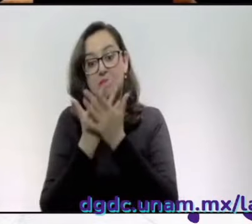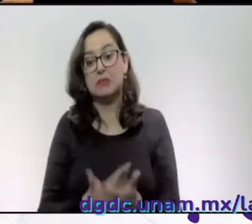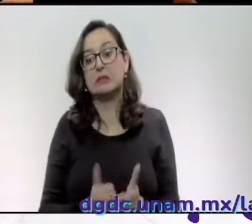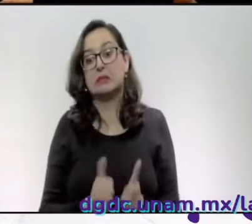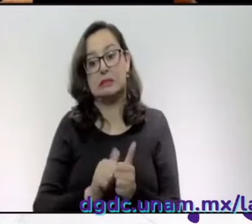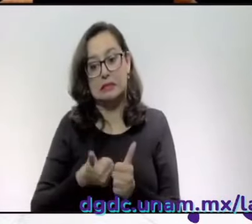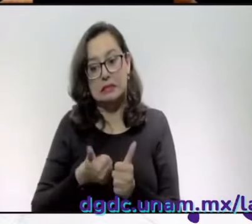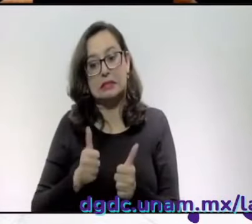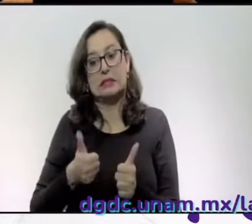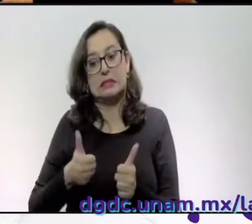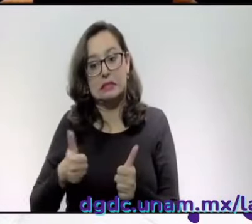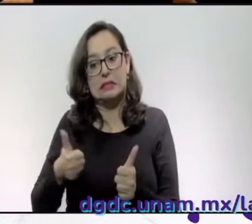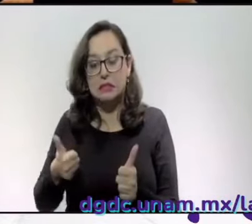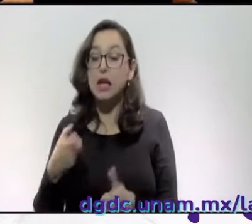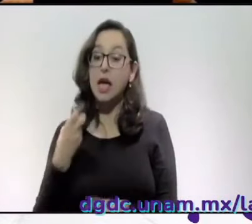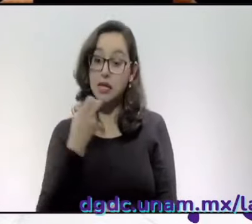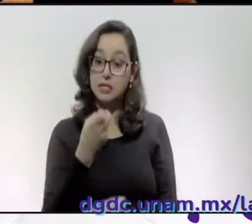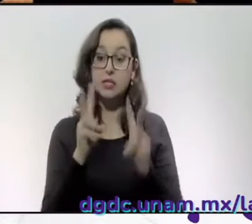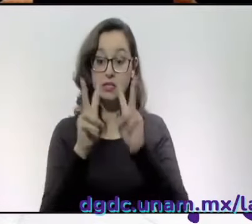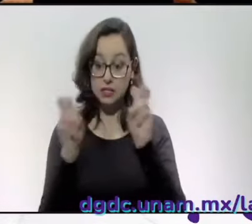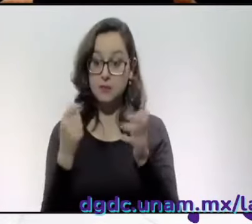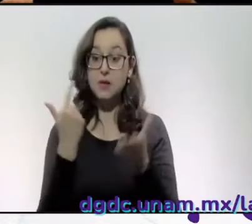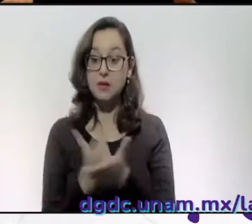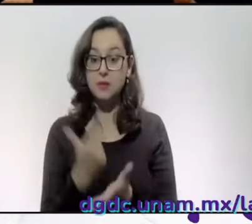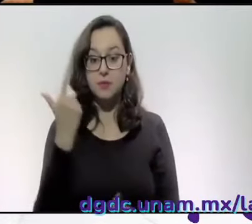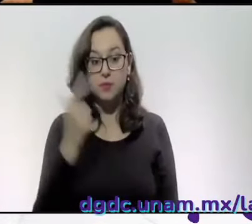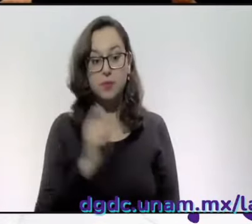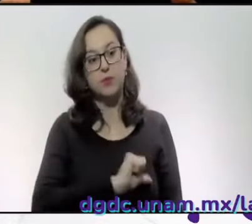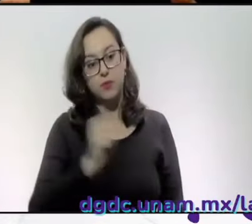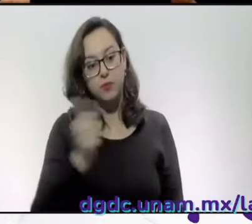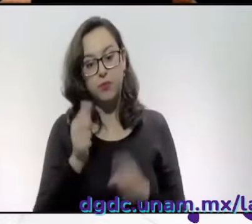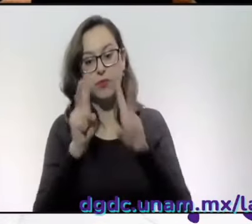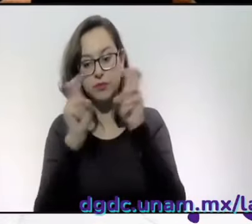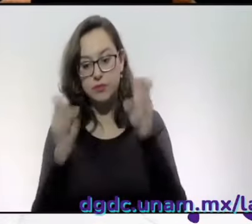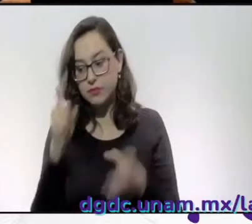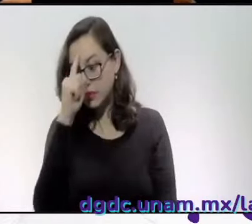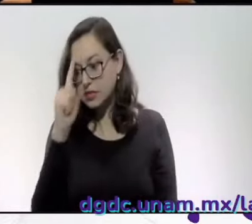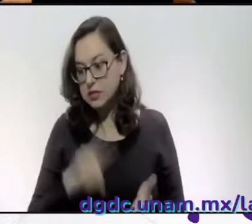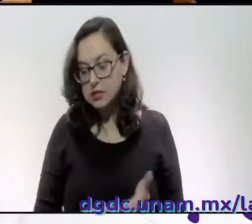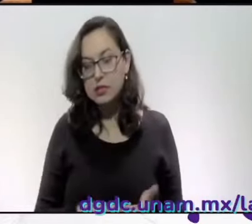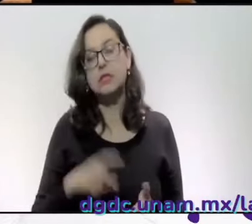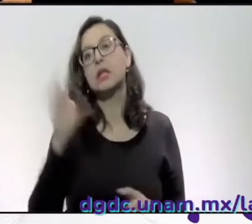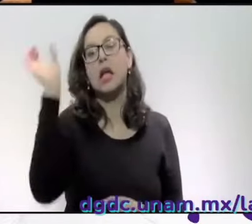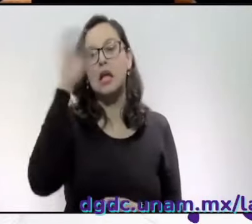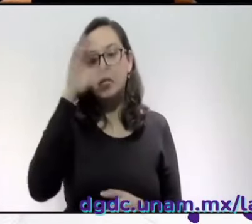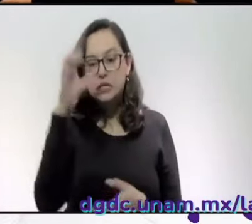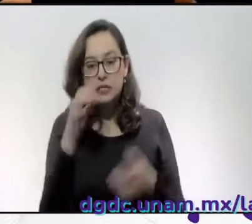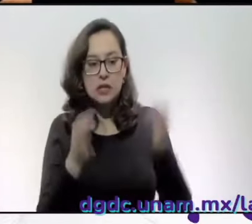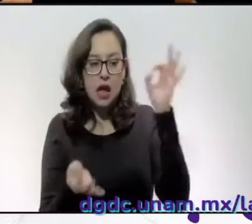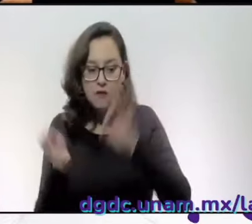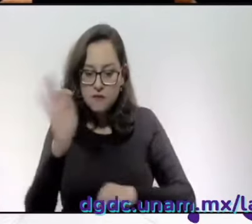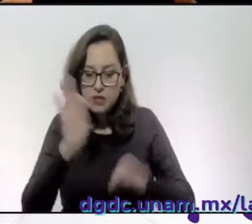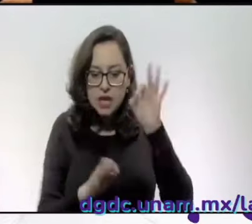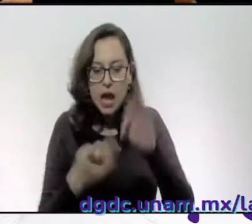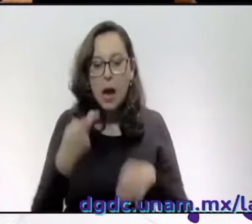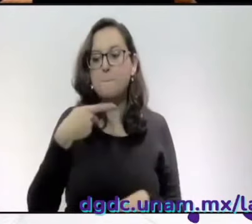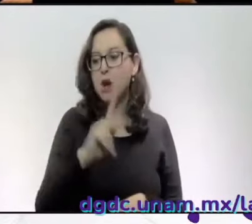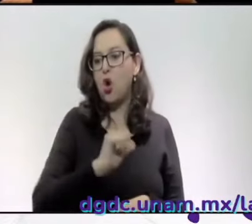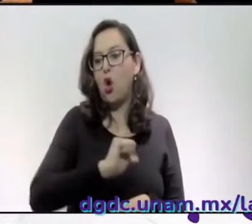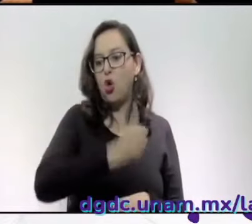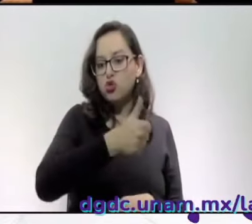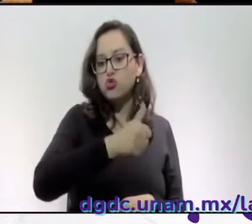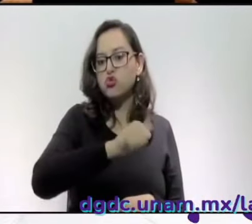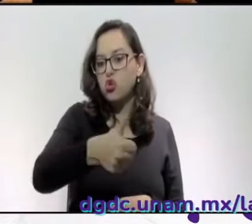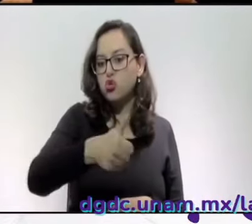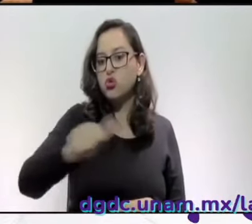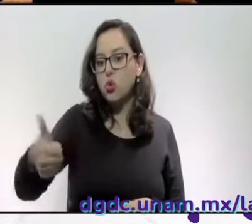yo creo que muy, muy grave. Por otro lado, creo que hemos visto, no tanto en la ciencia, en la física, pero en otras áreas de la ciencia, hemos visto a la